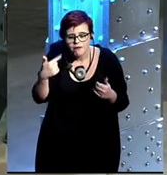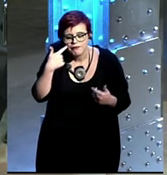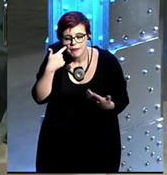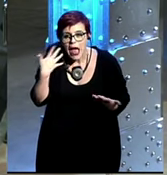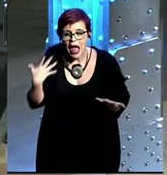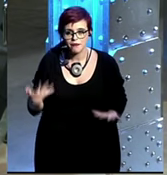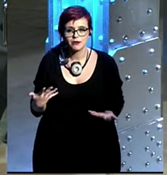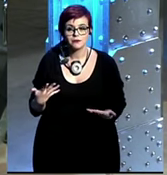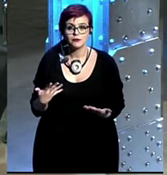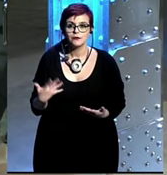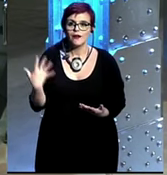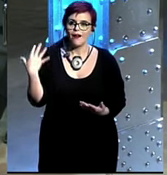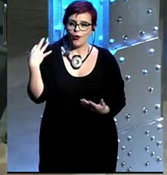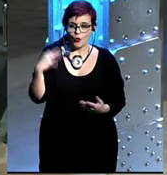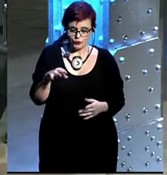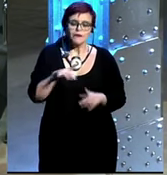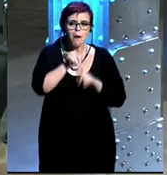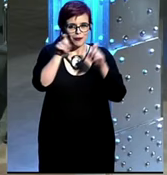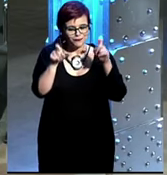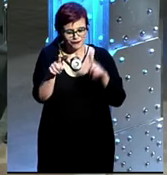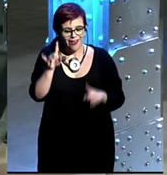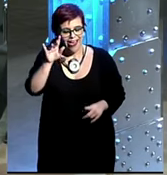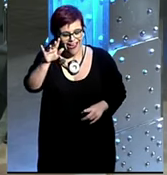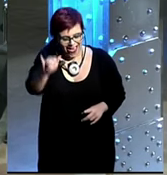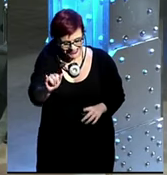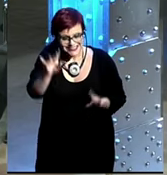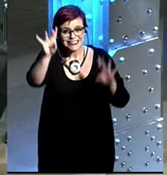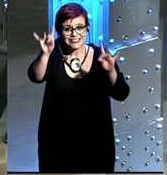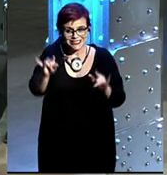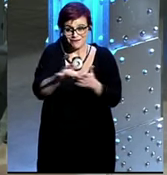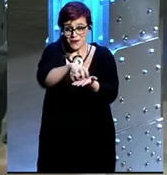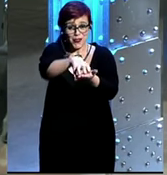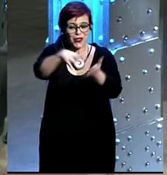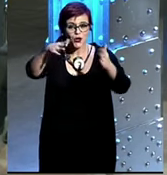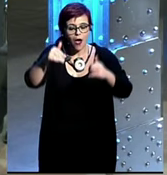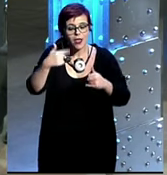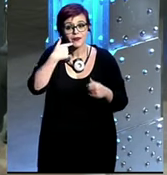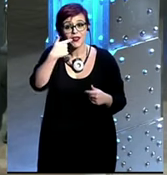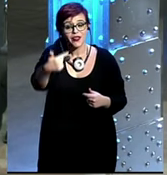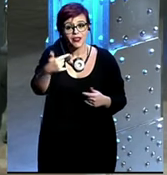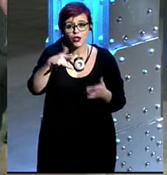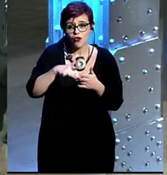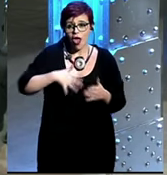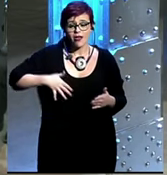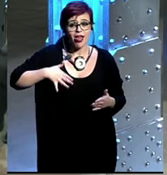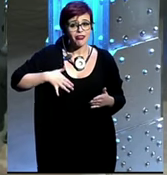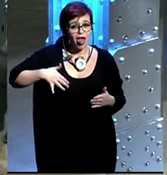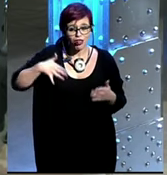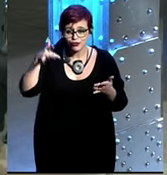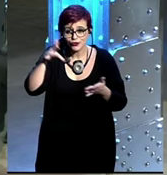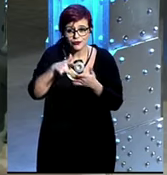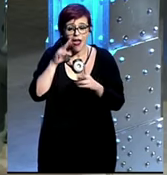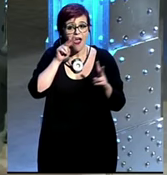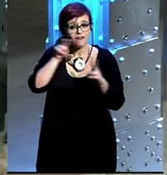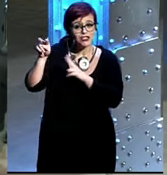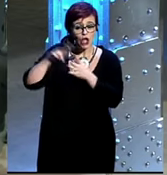Oh, there is such a question. Sí, hay tal pregunta en realidad. Sin lugar a dudas. Debo decir que he estado encantado viendo